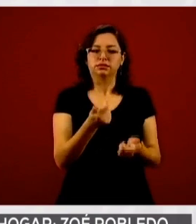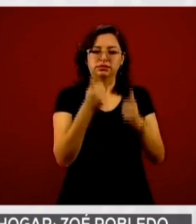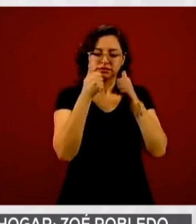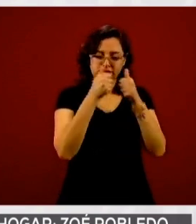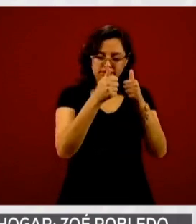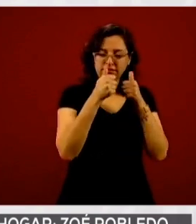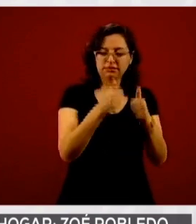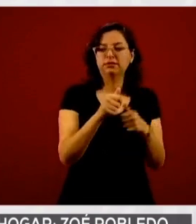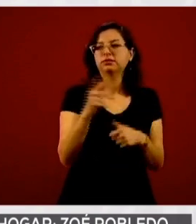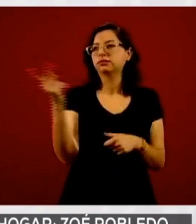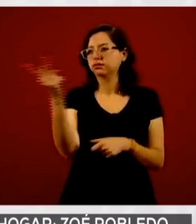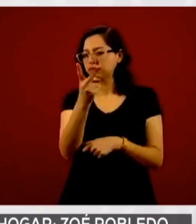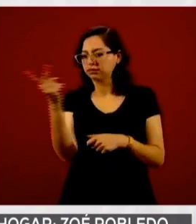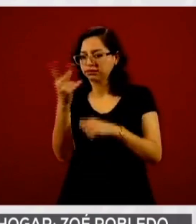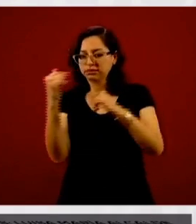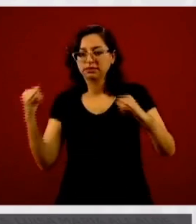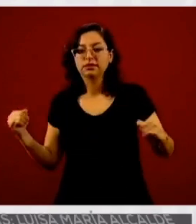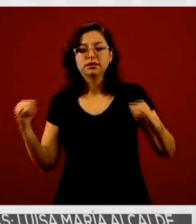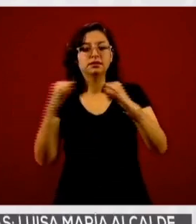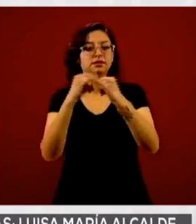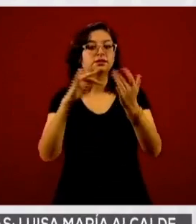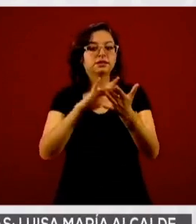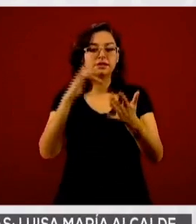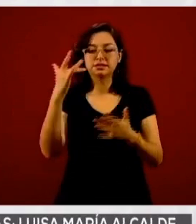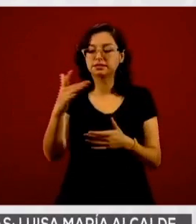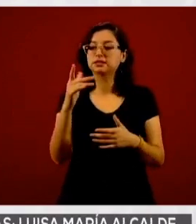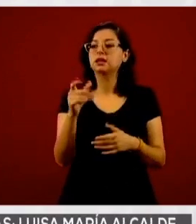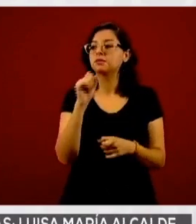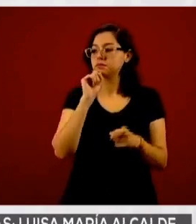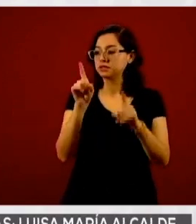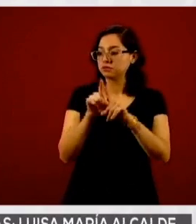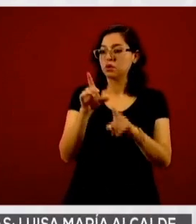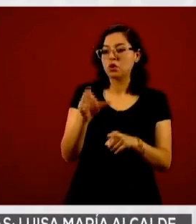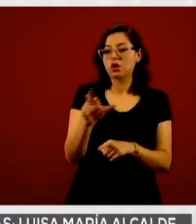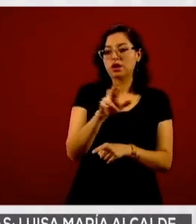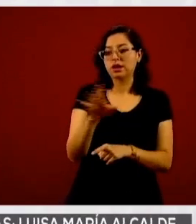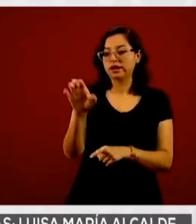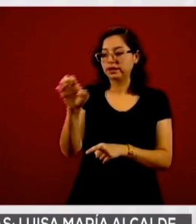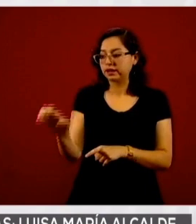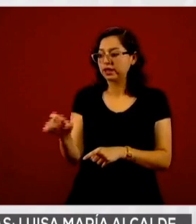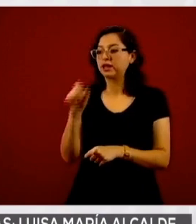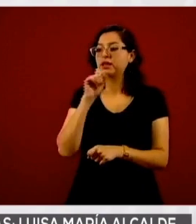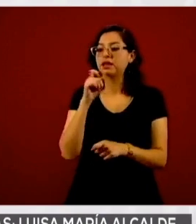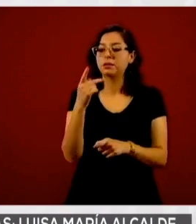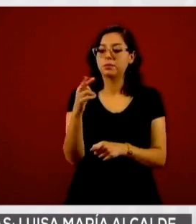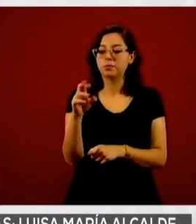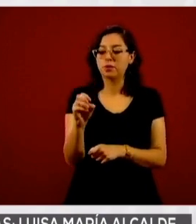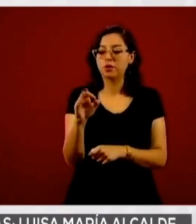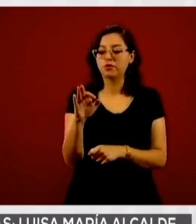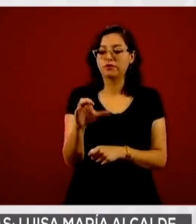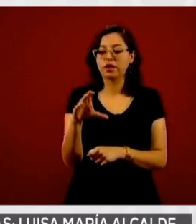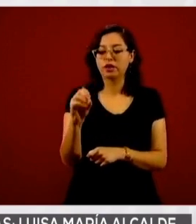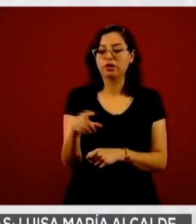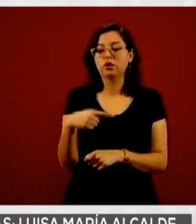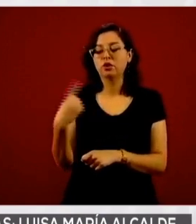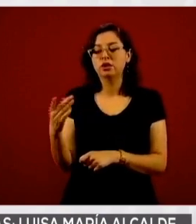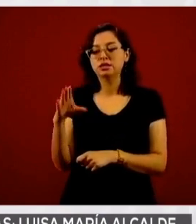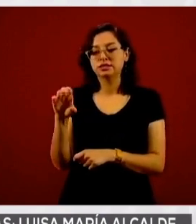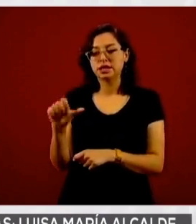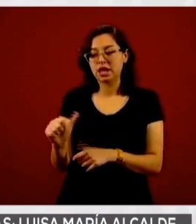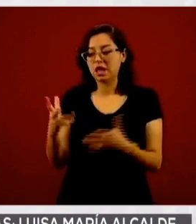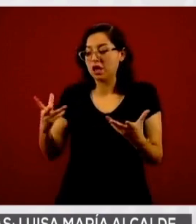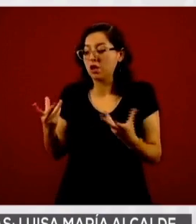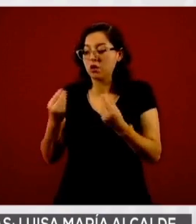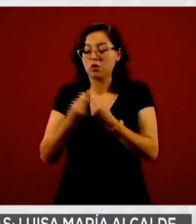el respaldo que nos han dado a la CRE y a Profeco y a CEA para estas verificaciones